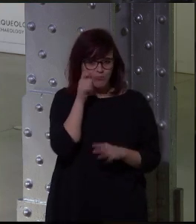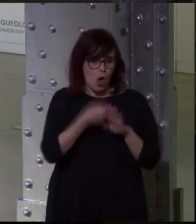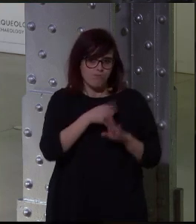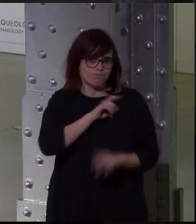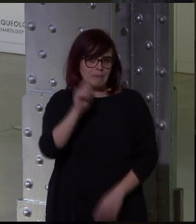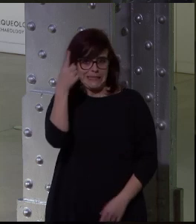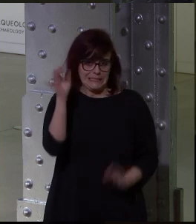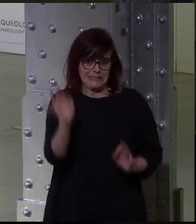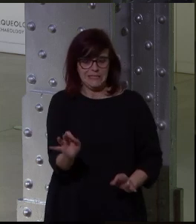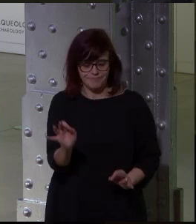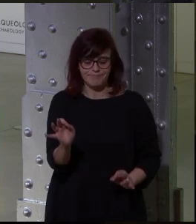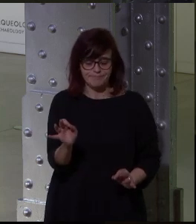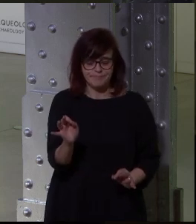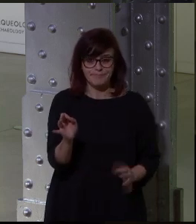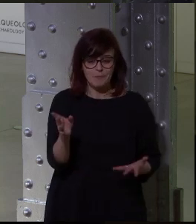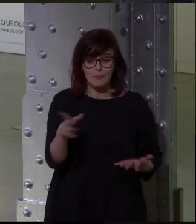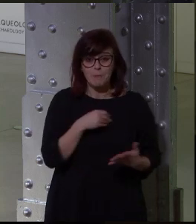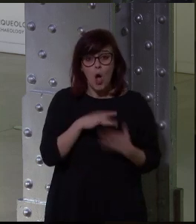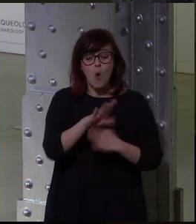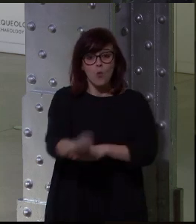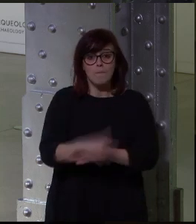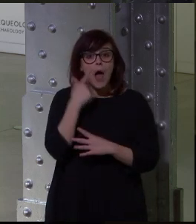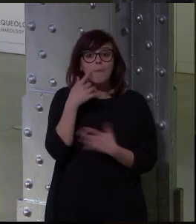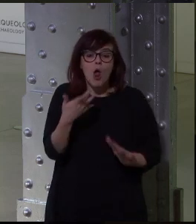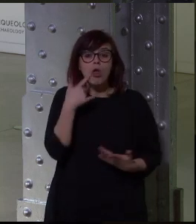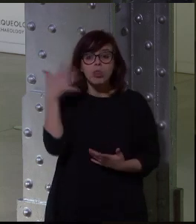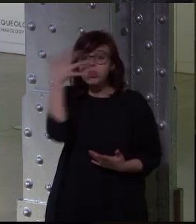¿no? Entonces, y eso pasa porque no lo estamos viendo.